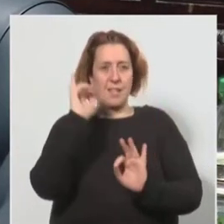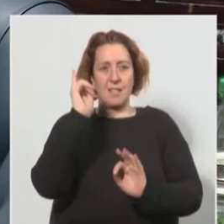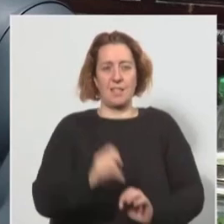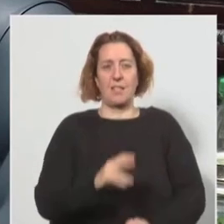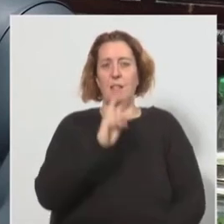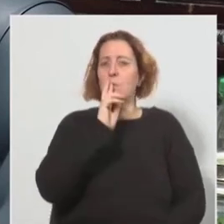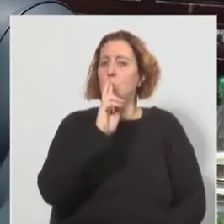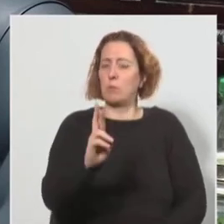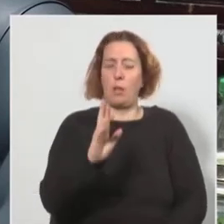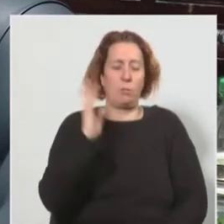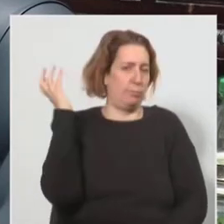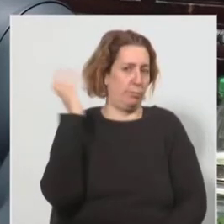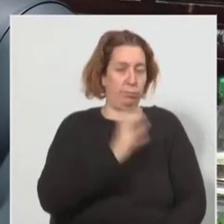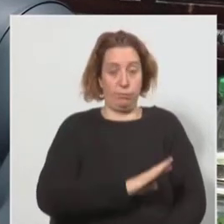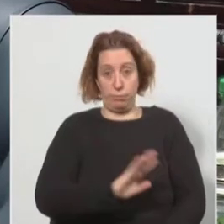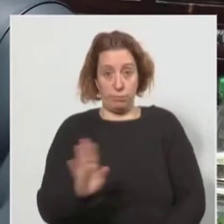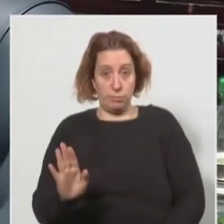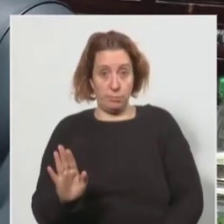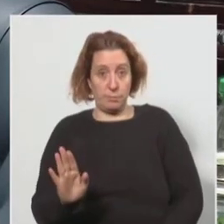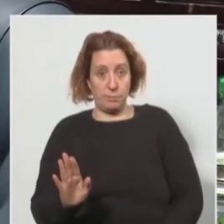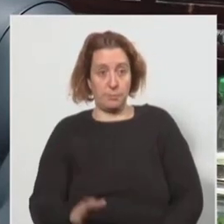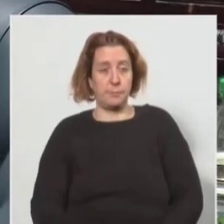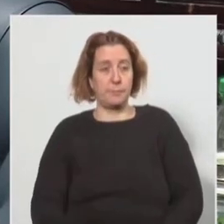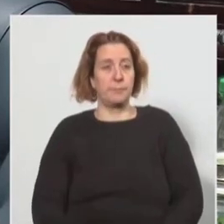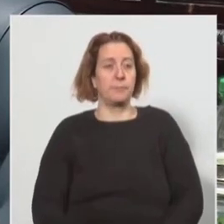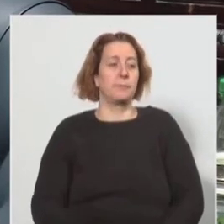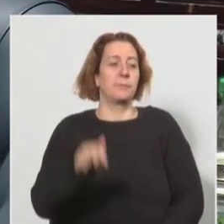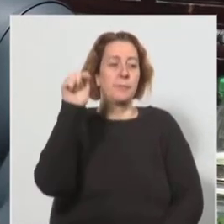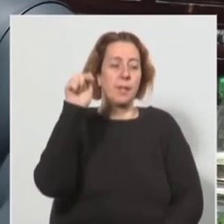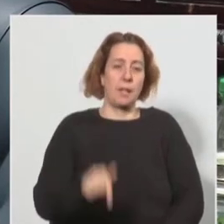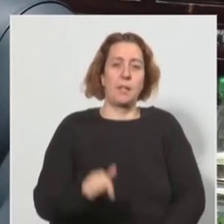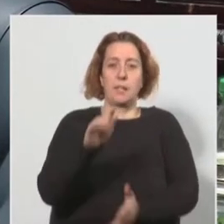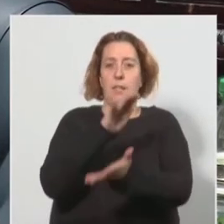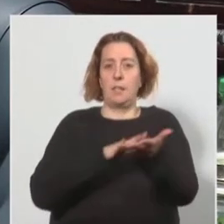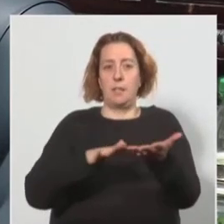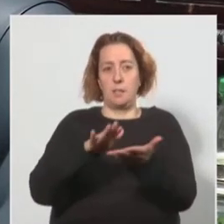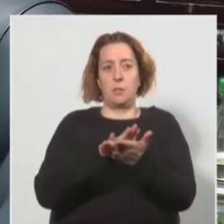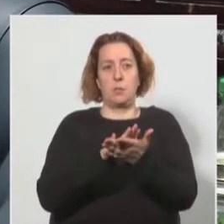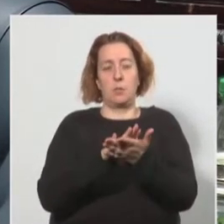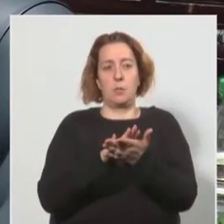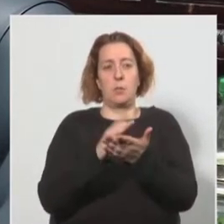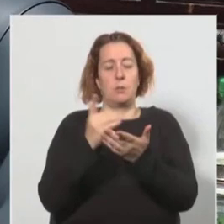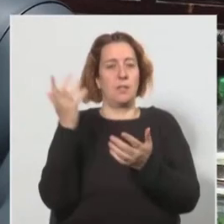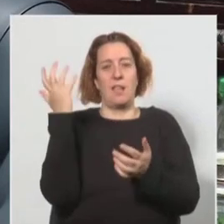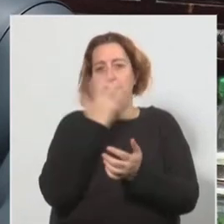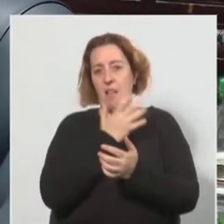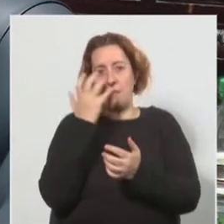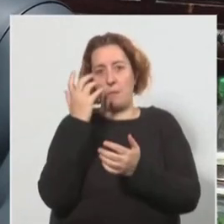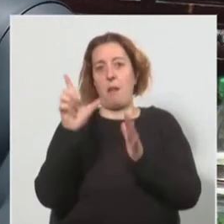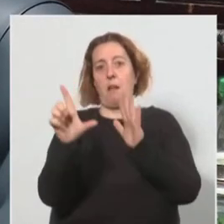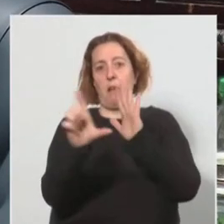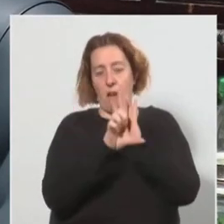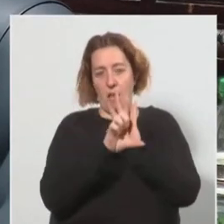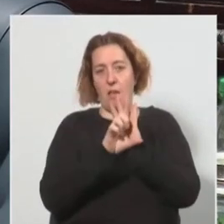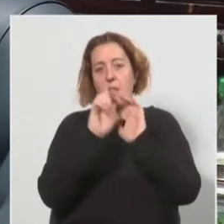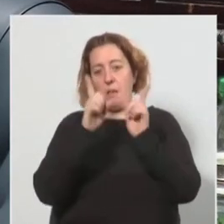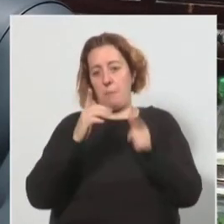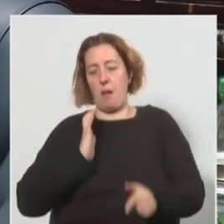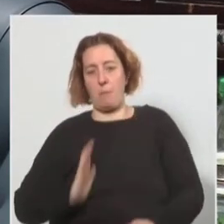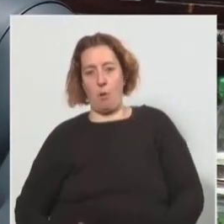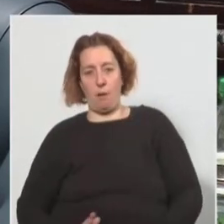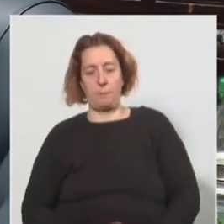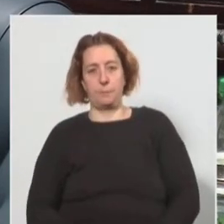resultado es una derrota de un valor esencial. En este caso, nada menos que un desastre para la ley y la